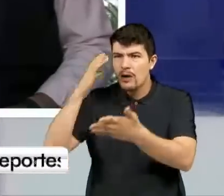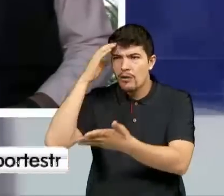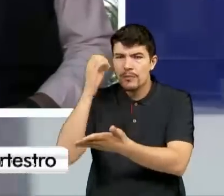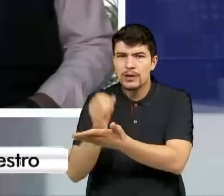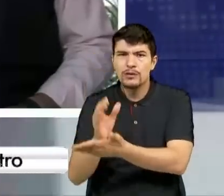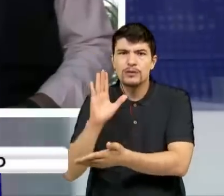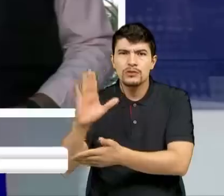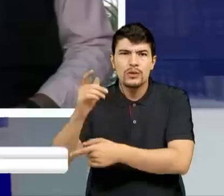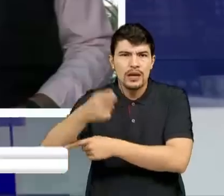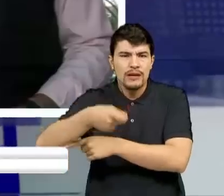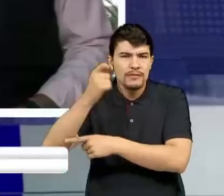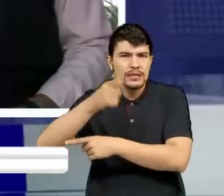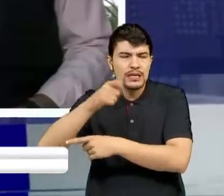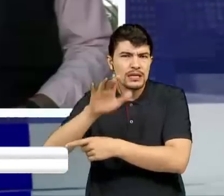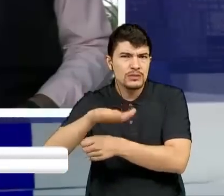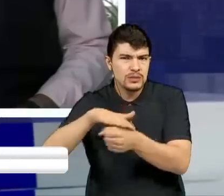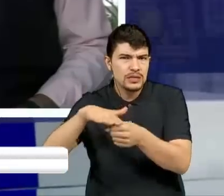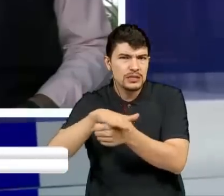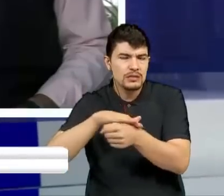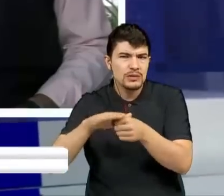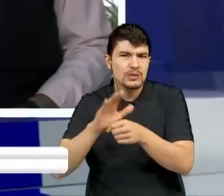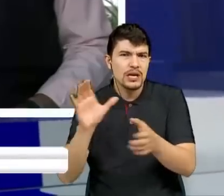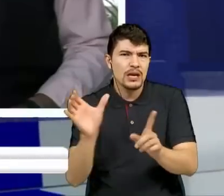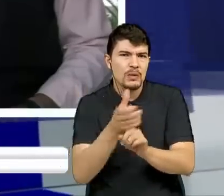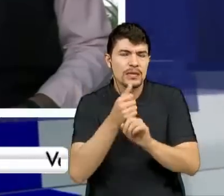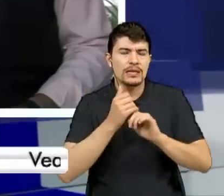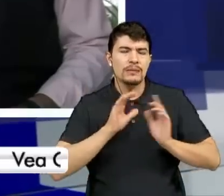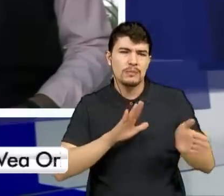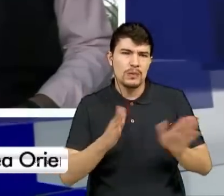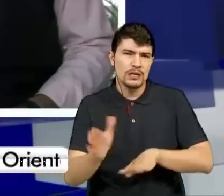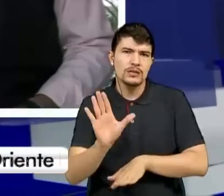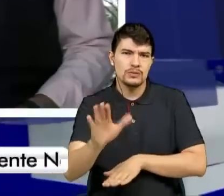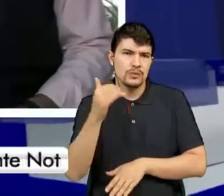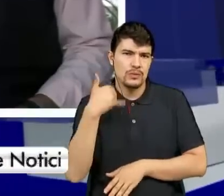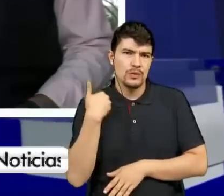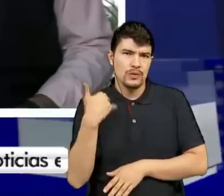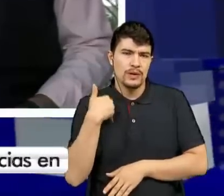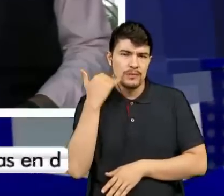de esta situación donde fue encontrada muerta la joven Caterine Escalante.